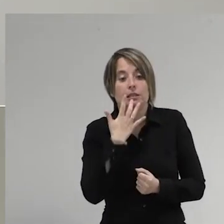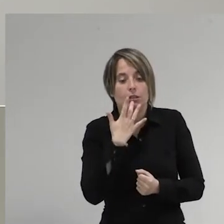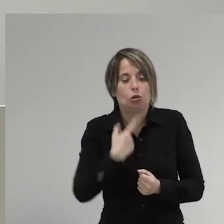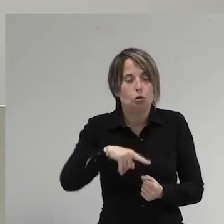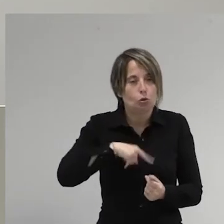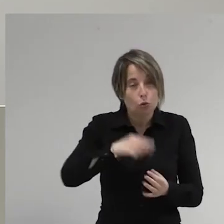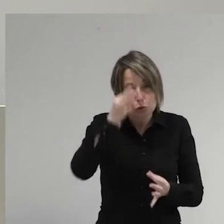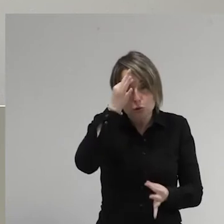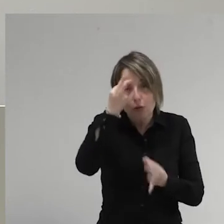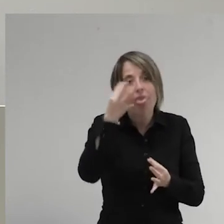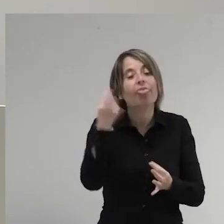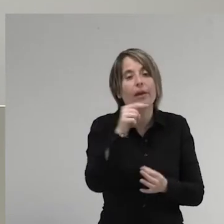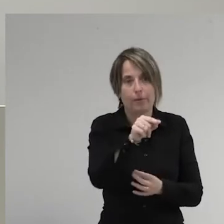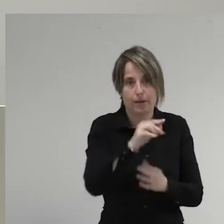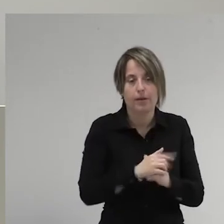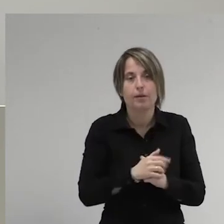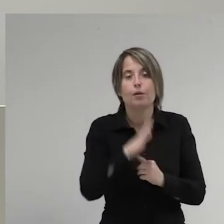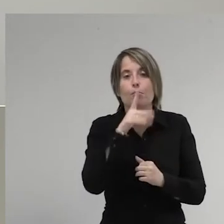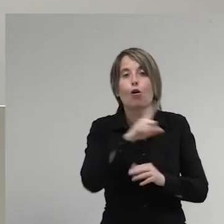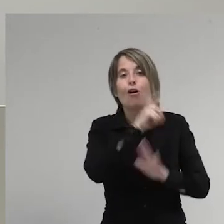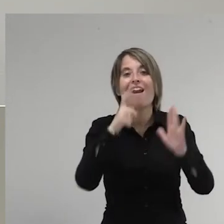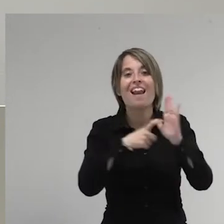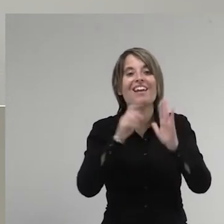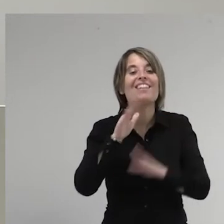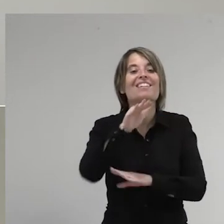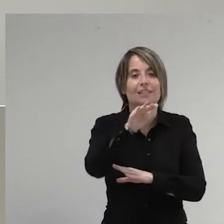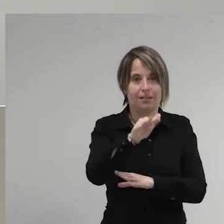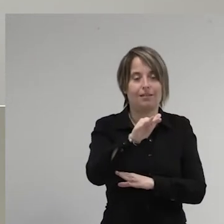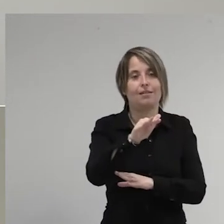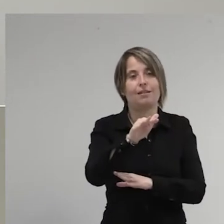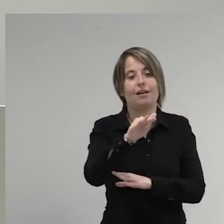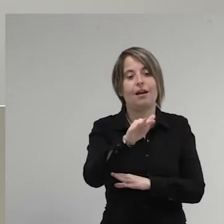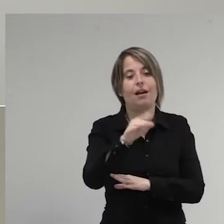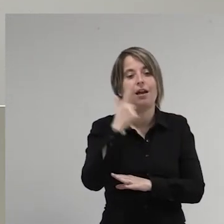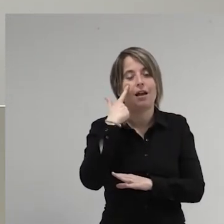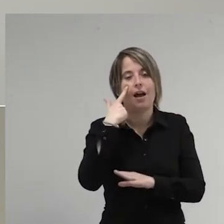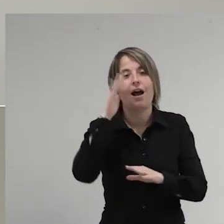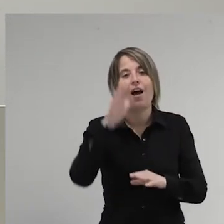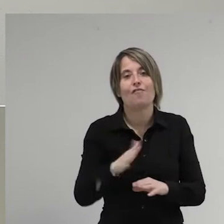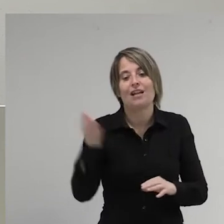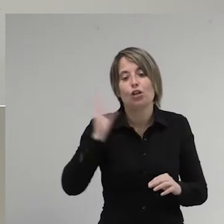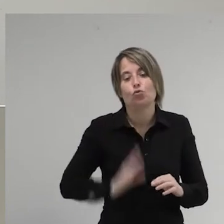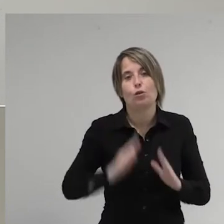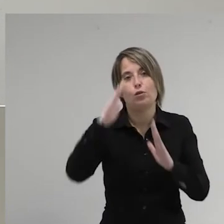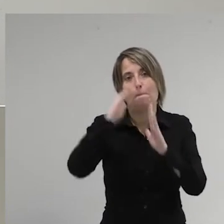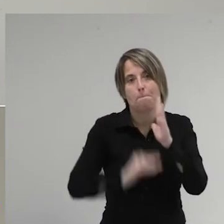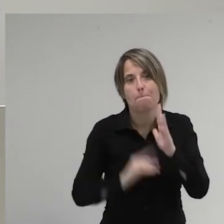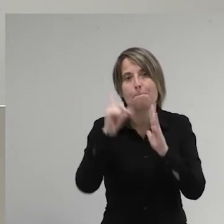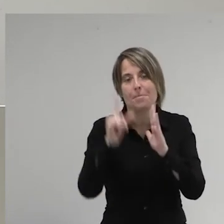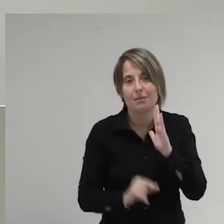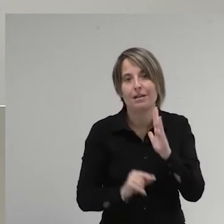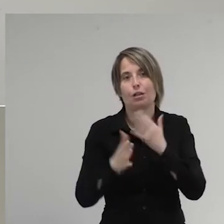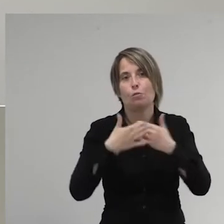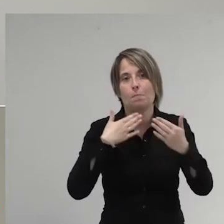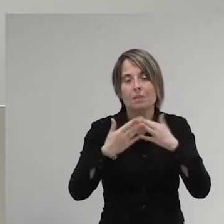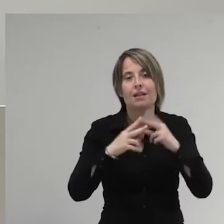finos, debería serlo, porque la existencia de la ley de extranjería permite bajar a la baja los salarios y la mano de obra en los